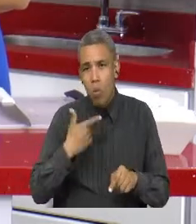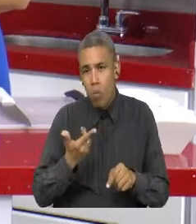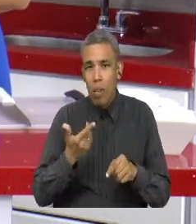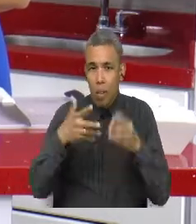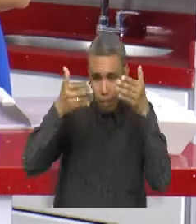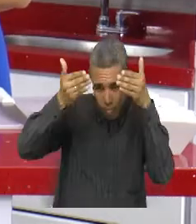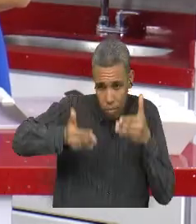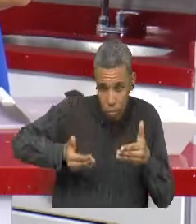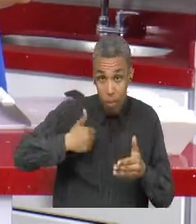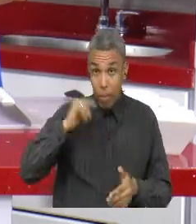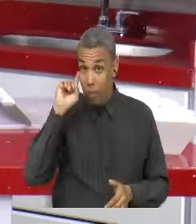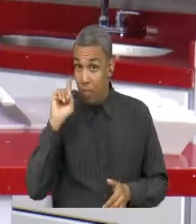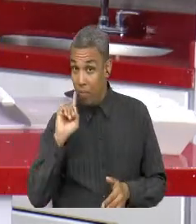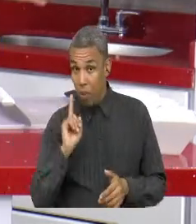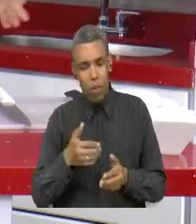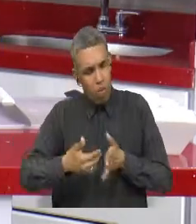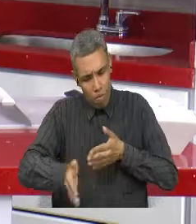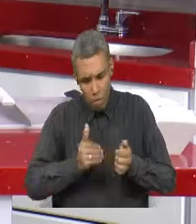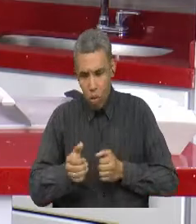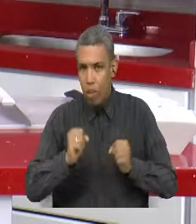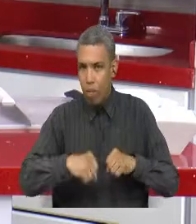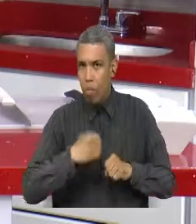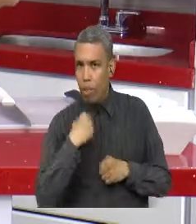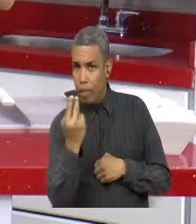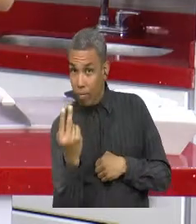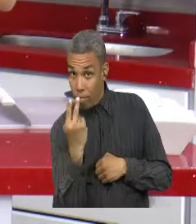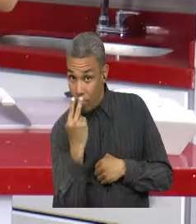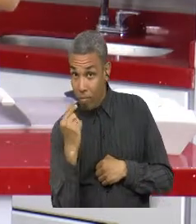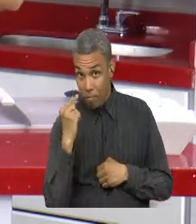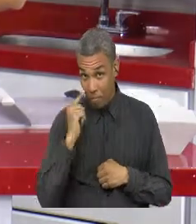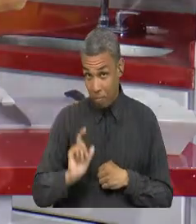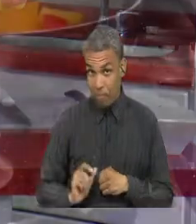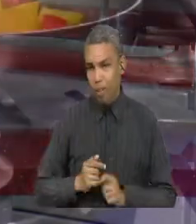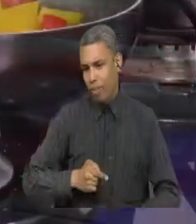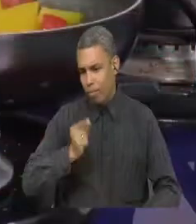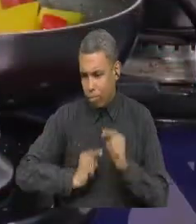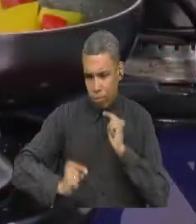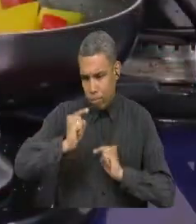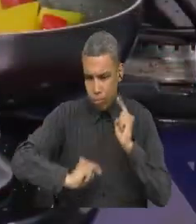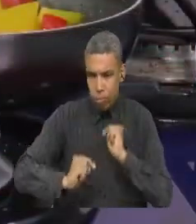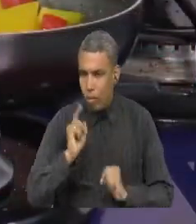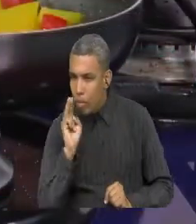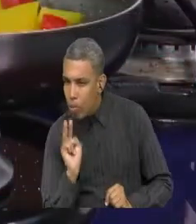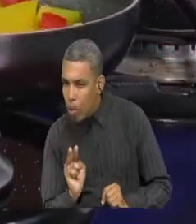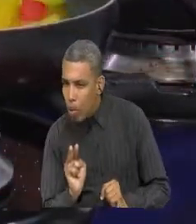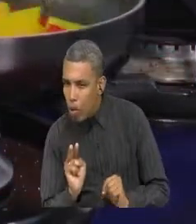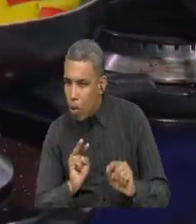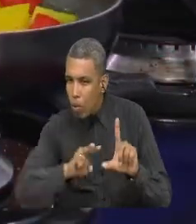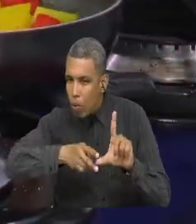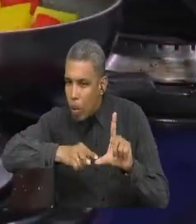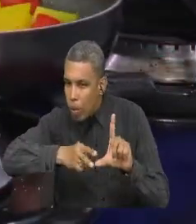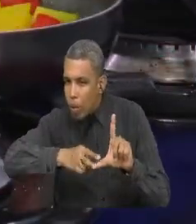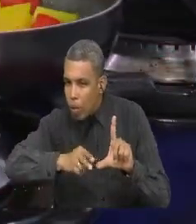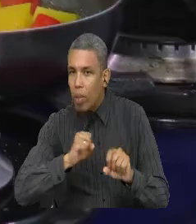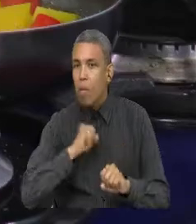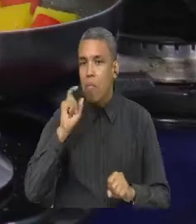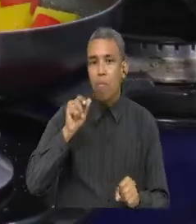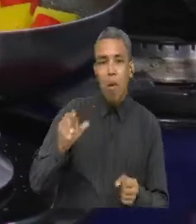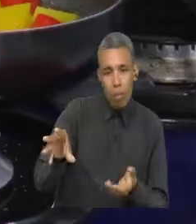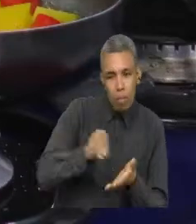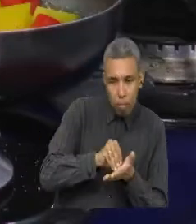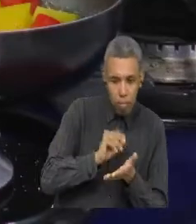esta discapacidad, también estén con nosotros. Claro, si es que no sea un impedimento para hacer recetas ricas. Una cosa es la audición, otra cosa son las manos, caramba, y desde que las